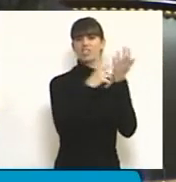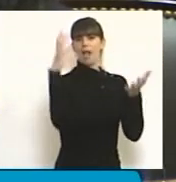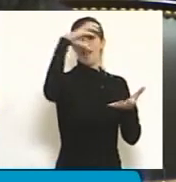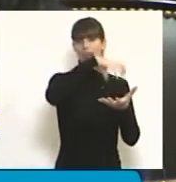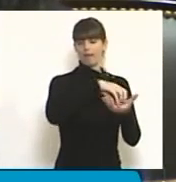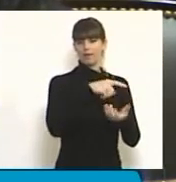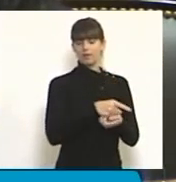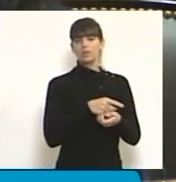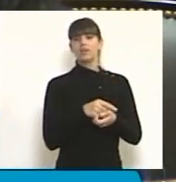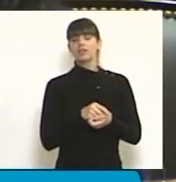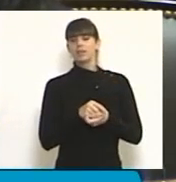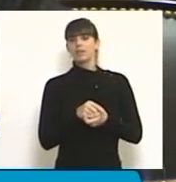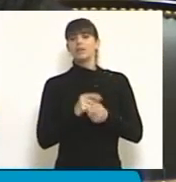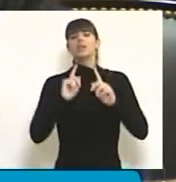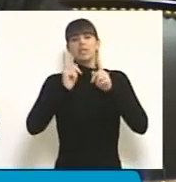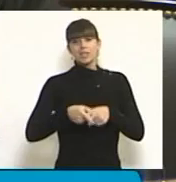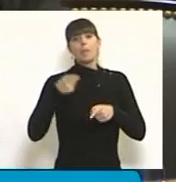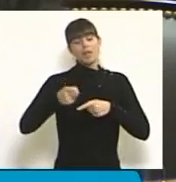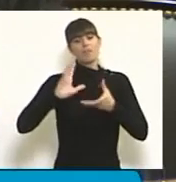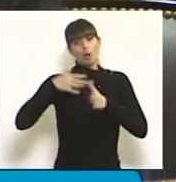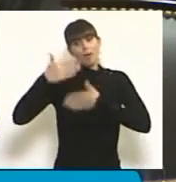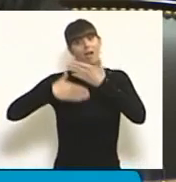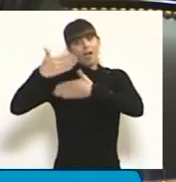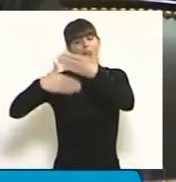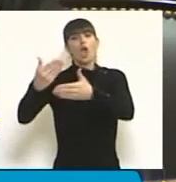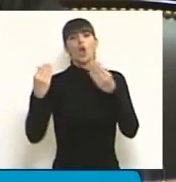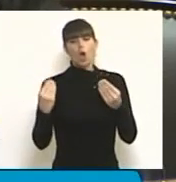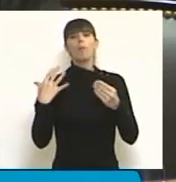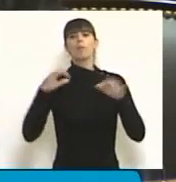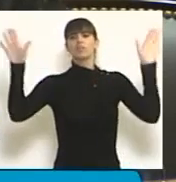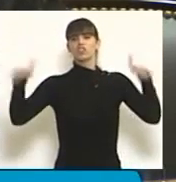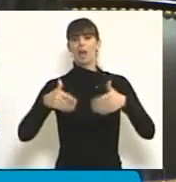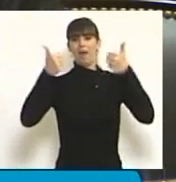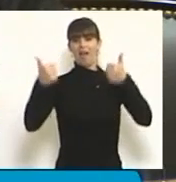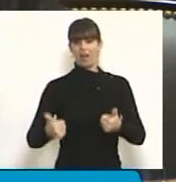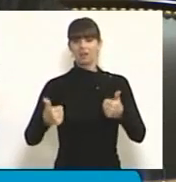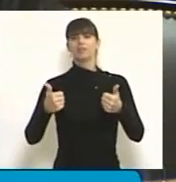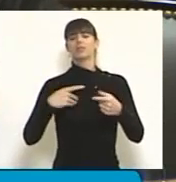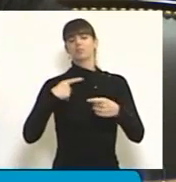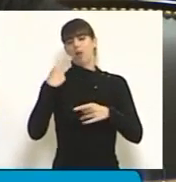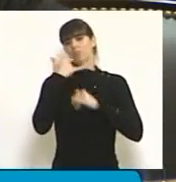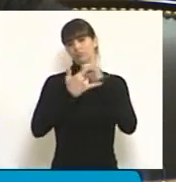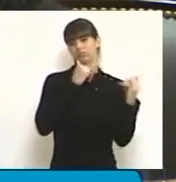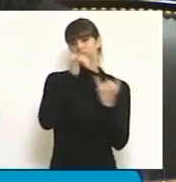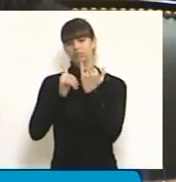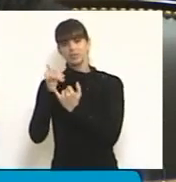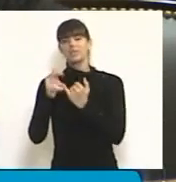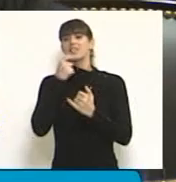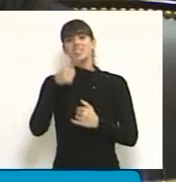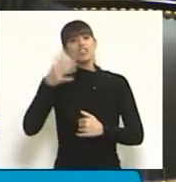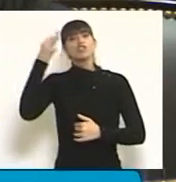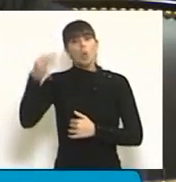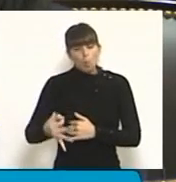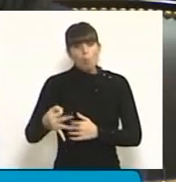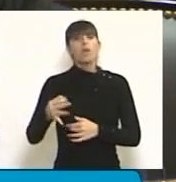el tratamiento de las incidencias del proceso en audiencias orales. Esto, si se cumple, es un gran